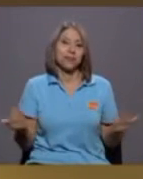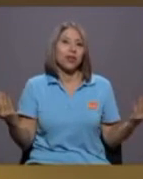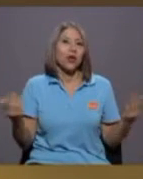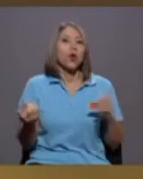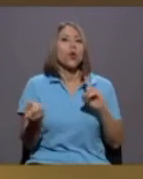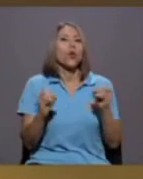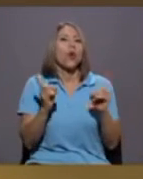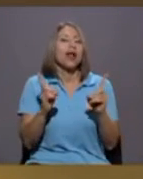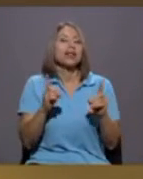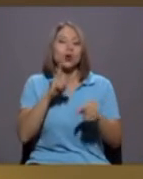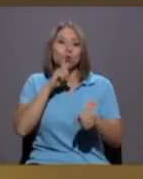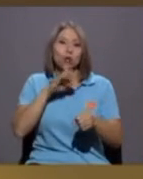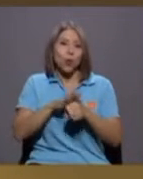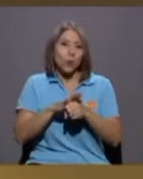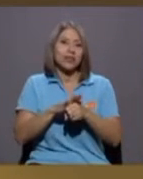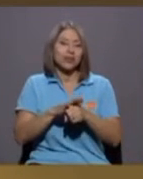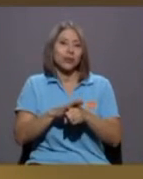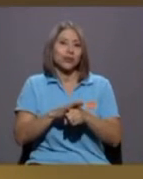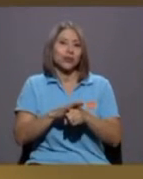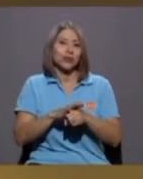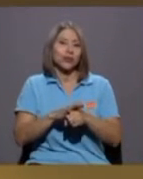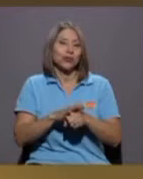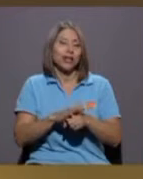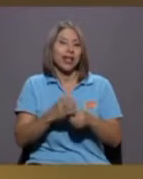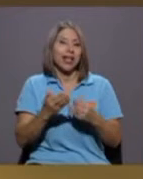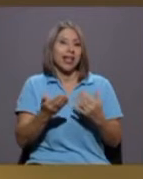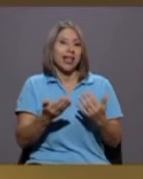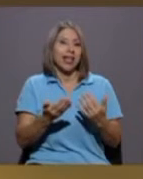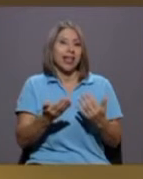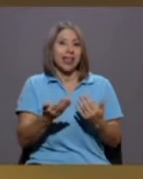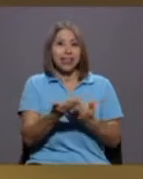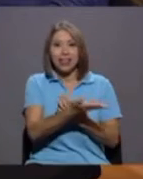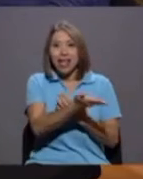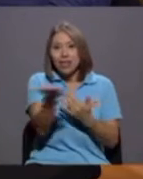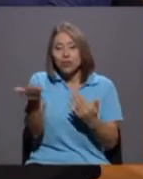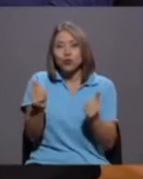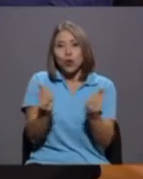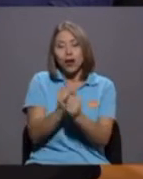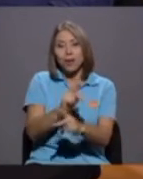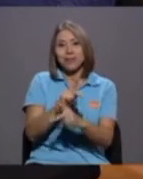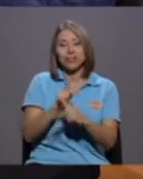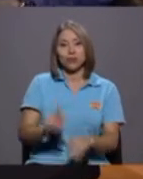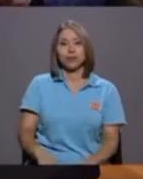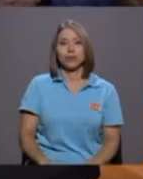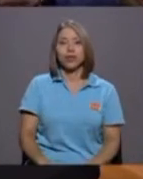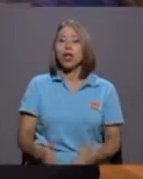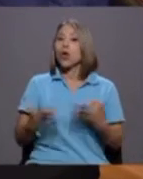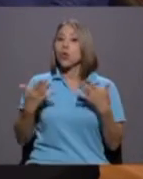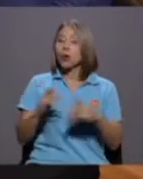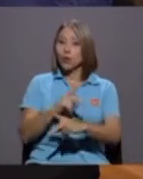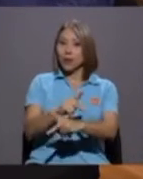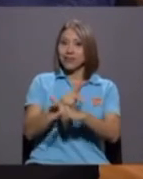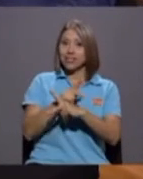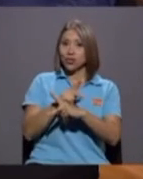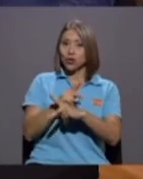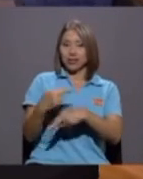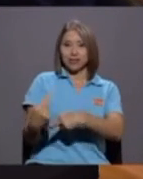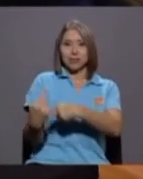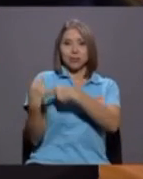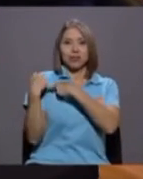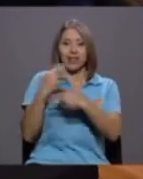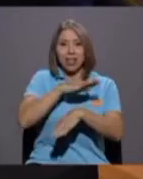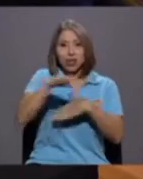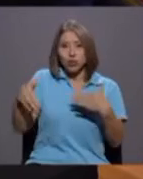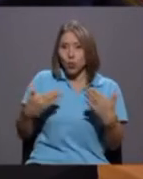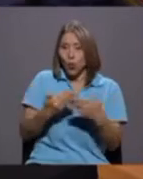cuáles son los compromisos de esos amigas y amigos con la prevención. Bueno, la prevención es una responsabilidad de todos.